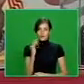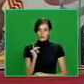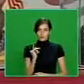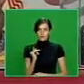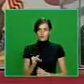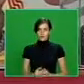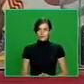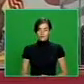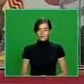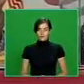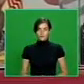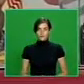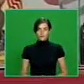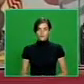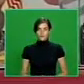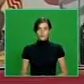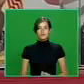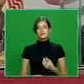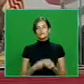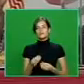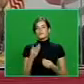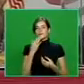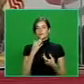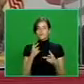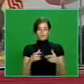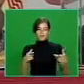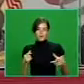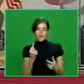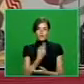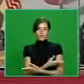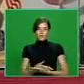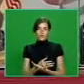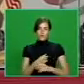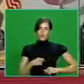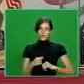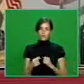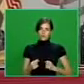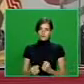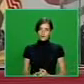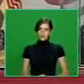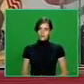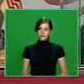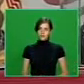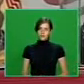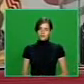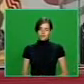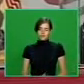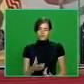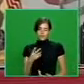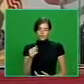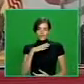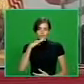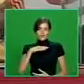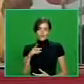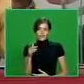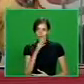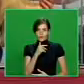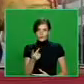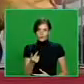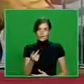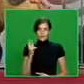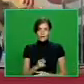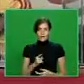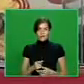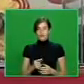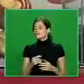única si hiciéramos un ejército de un millón de policías no bastaría tenemos que detener